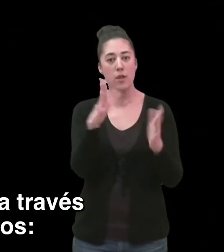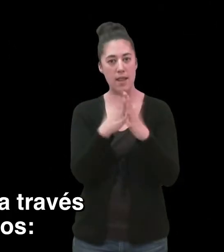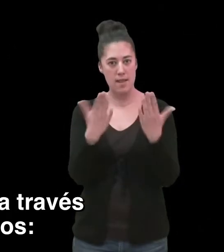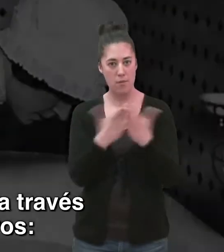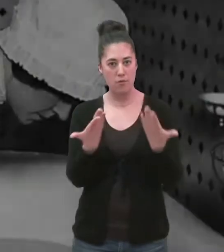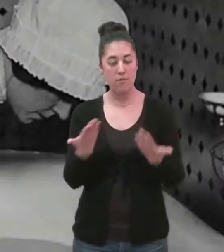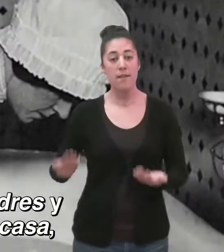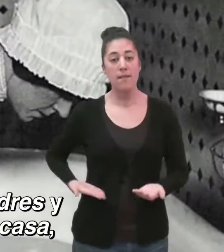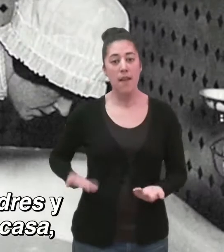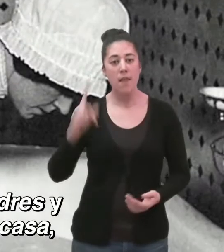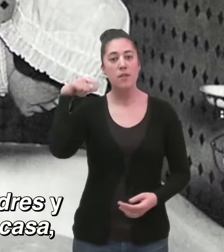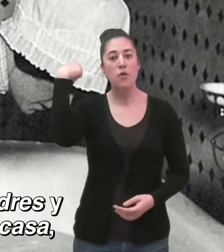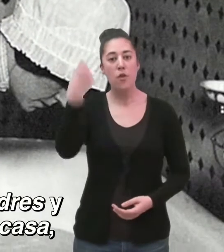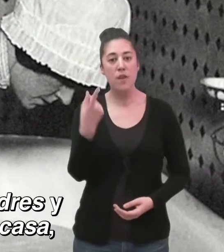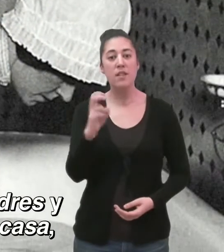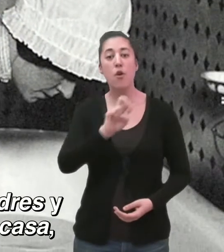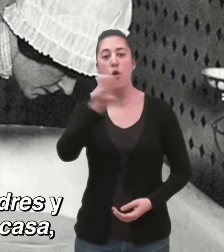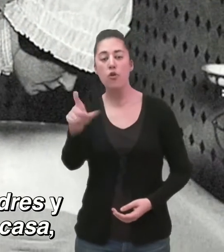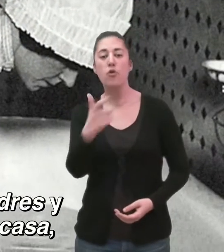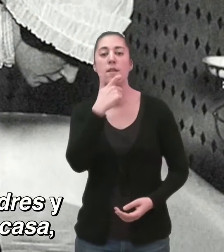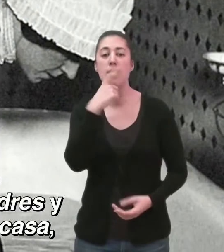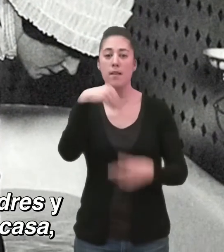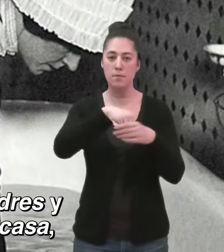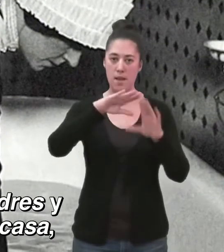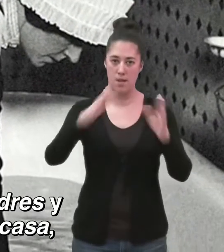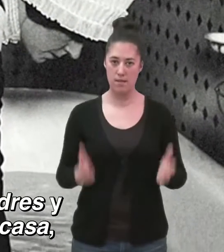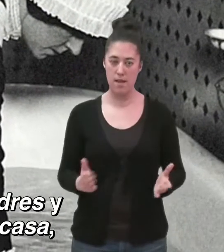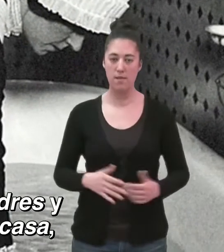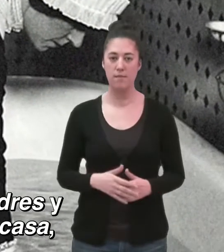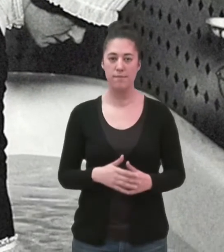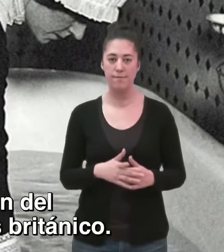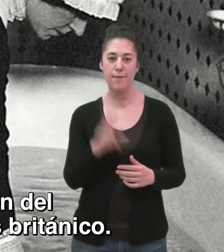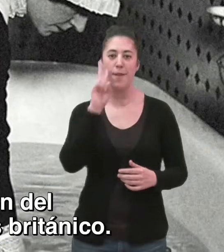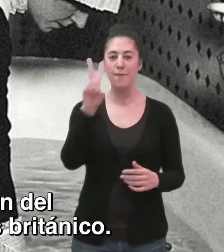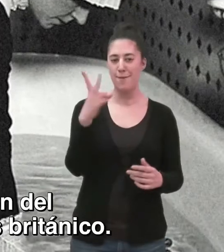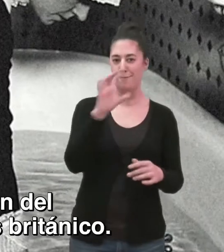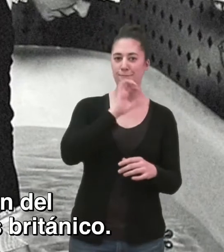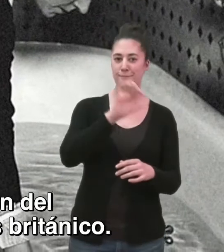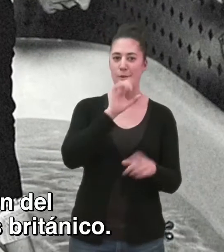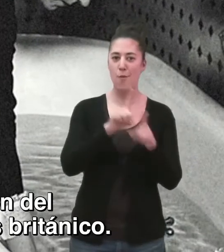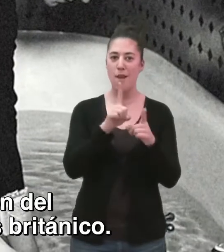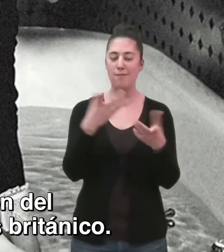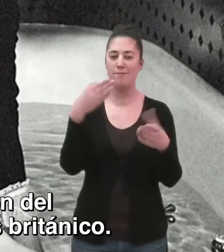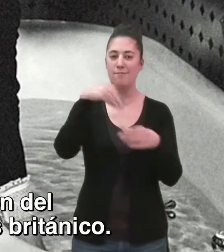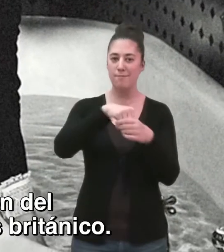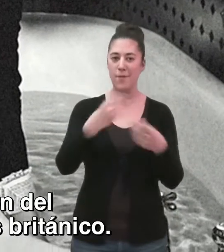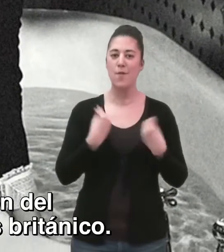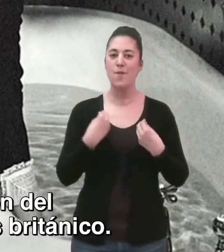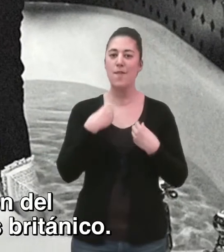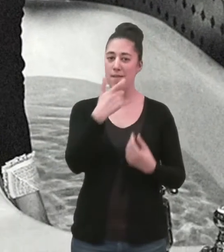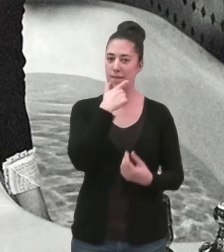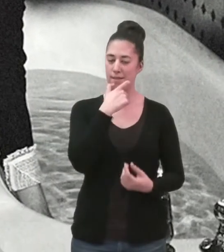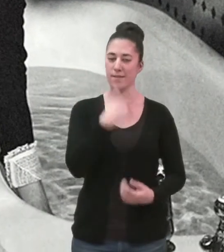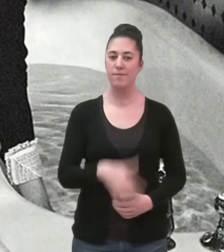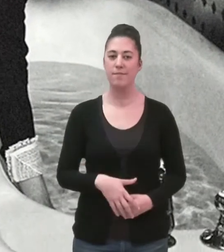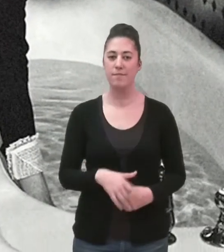de dos libros, Criadas, Londres y El inglés en casa, irónica visión del sistema de clases